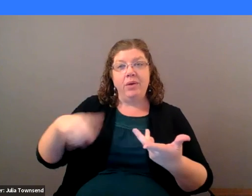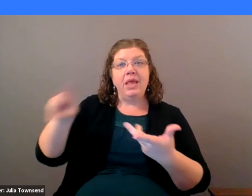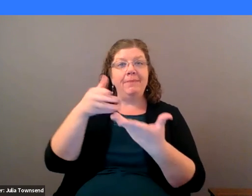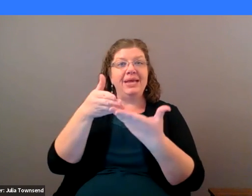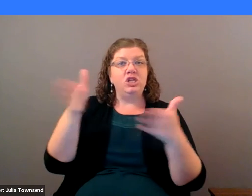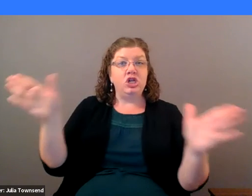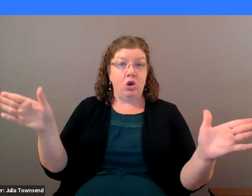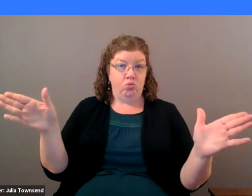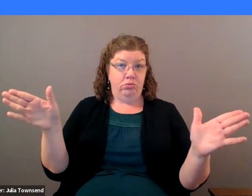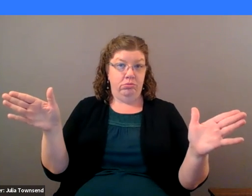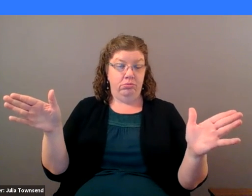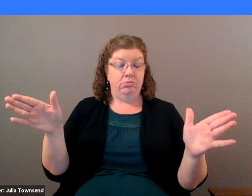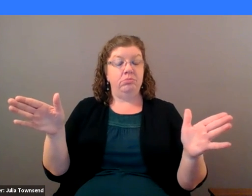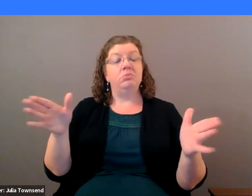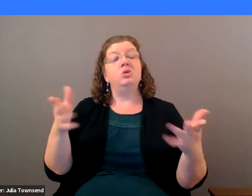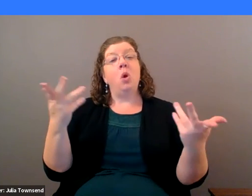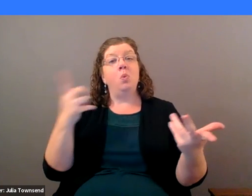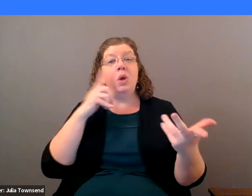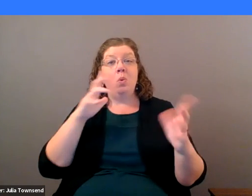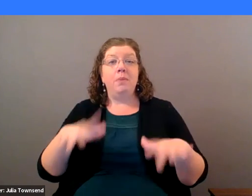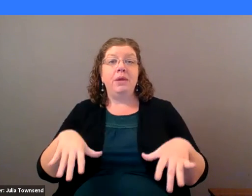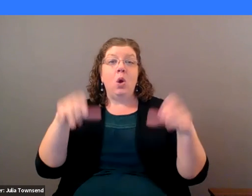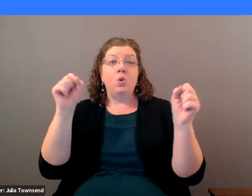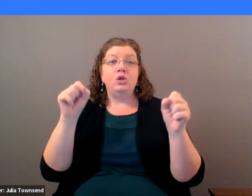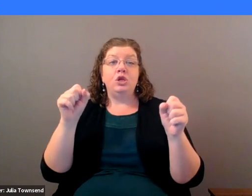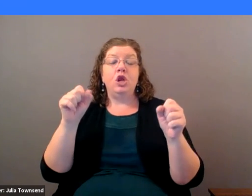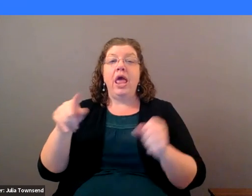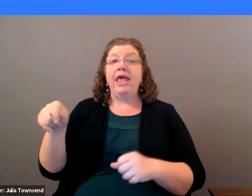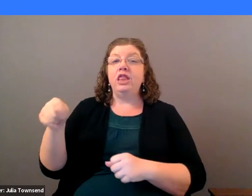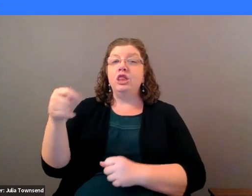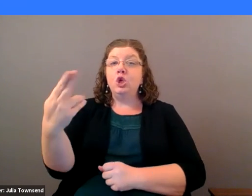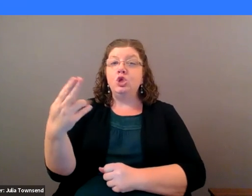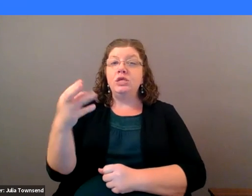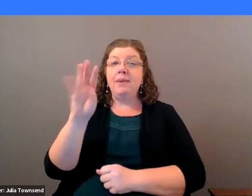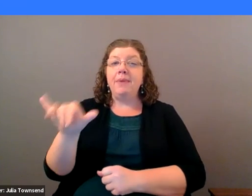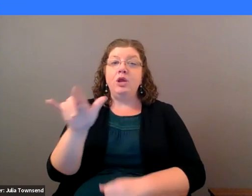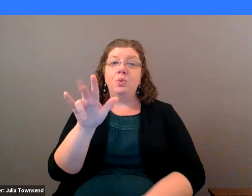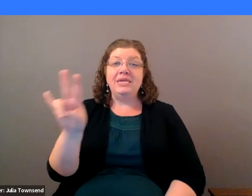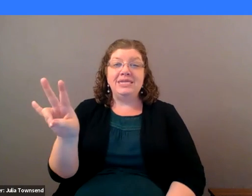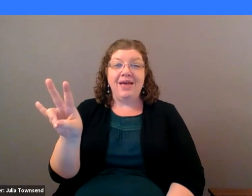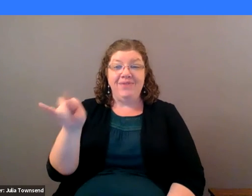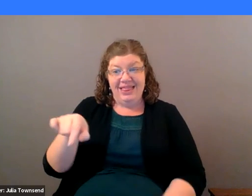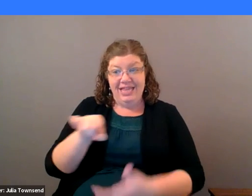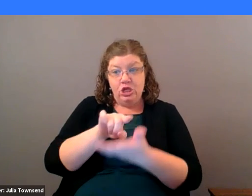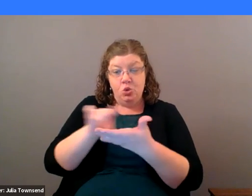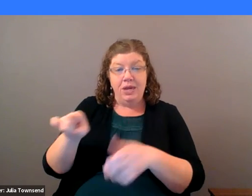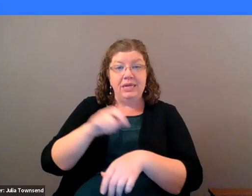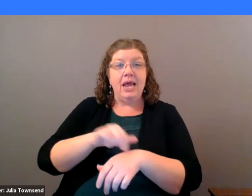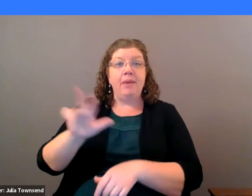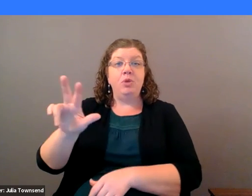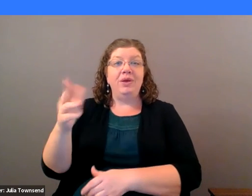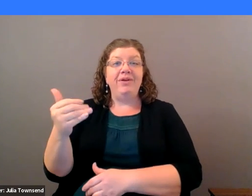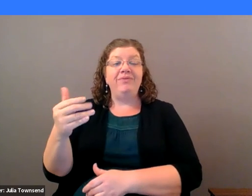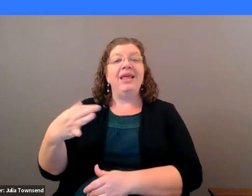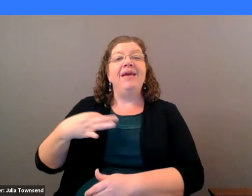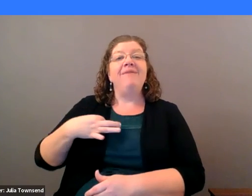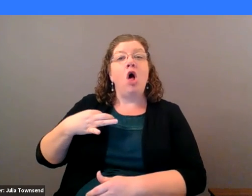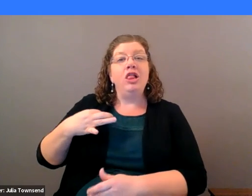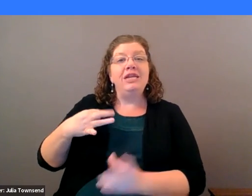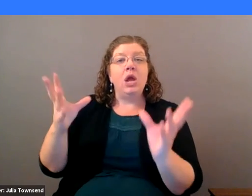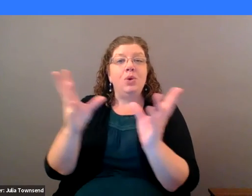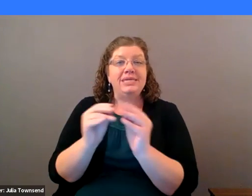nuestros maestros en general. Vamos a tener una sesión el día 27 de mayo a las 3:15, una sesión para